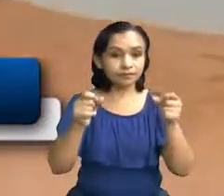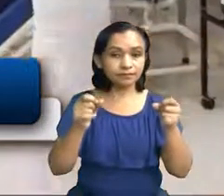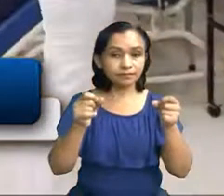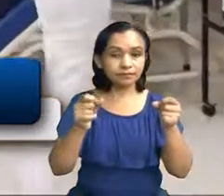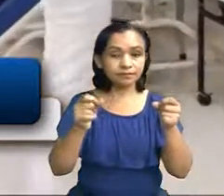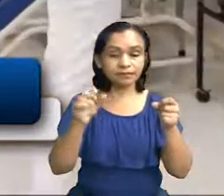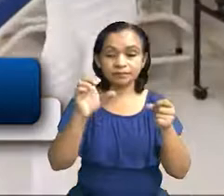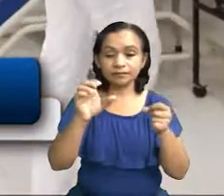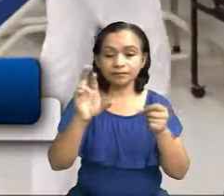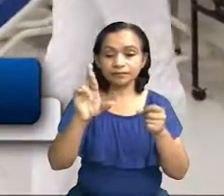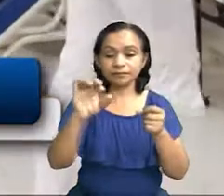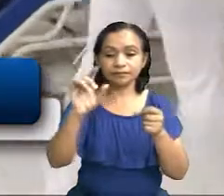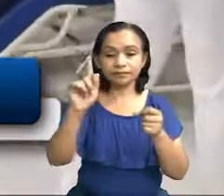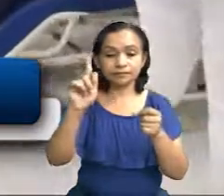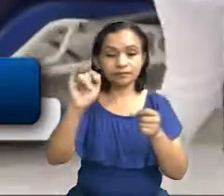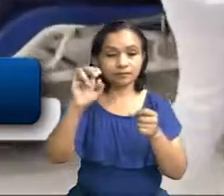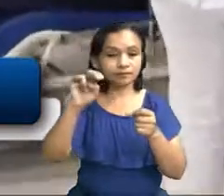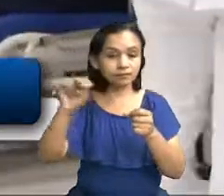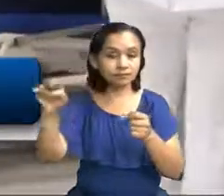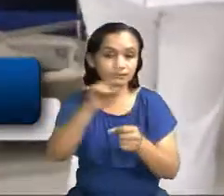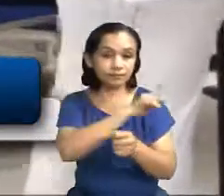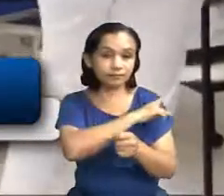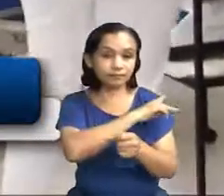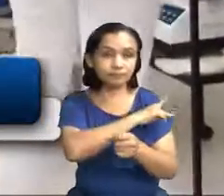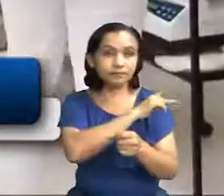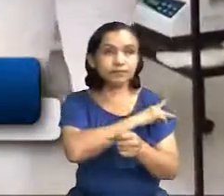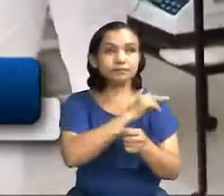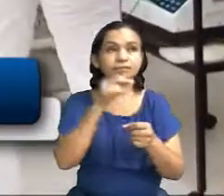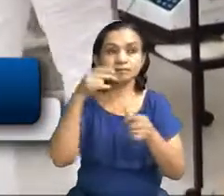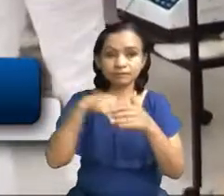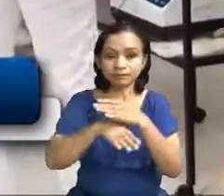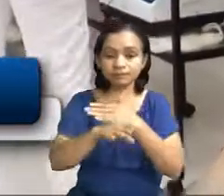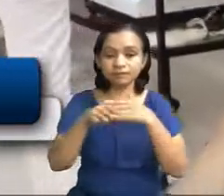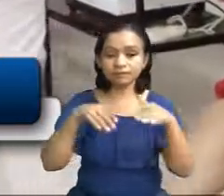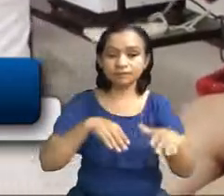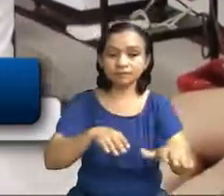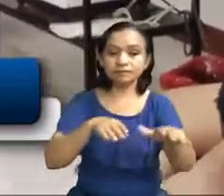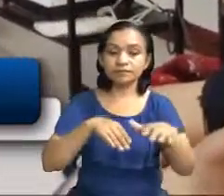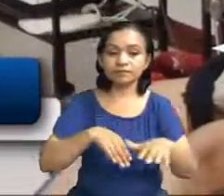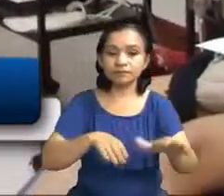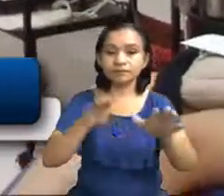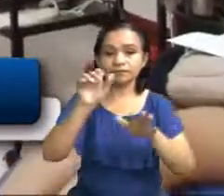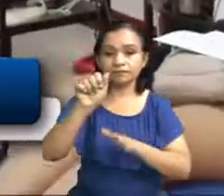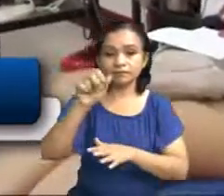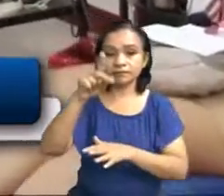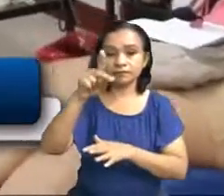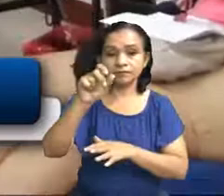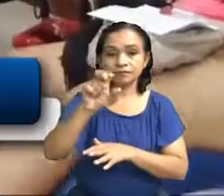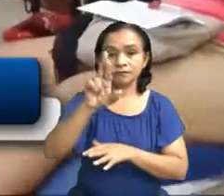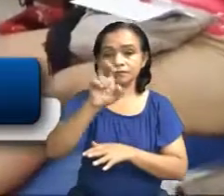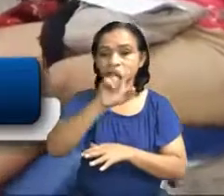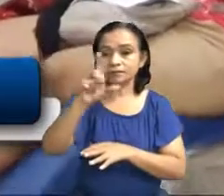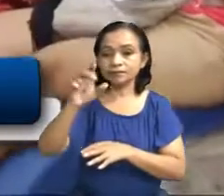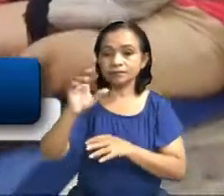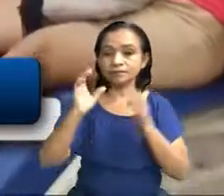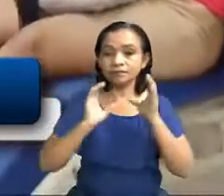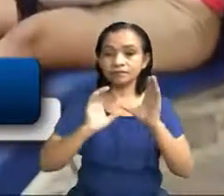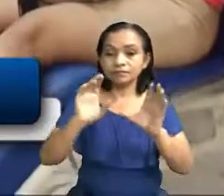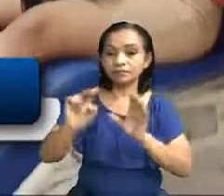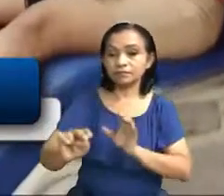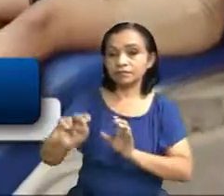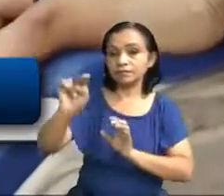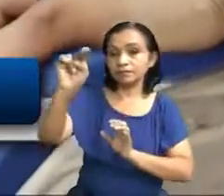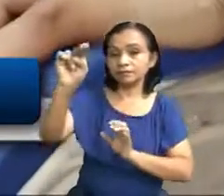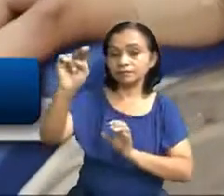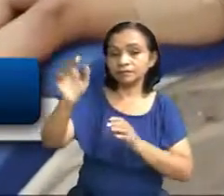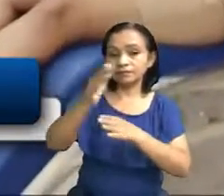Complejo Cristian Munguía, de la Policía. Estamos en la Zona Franca Aparel, que es en la carretera norte, cerca de